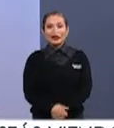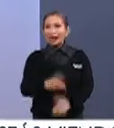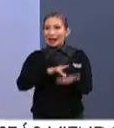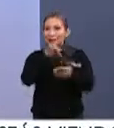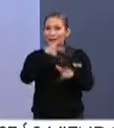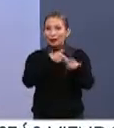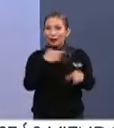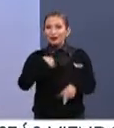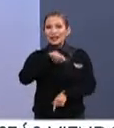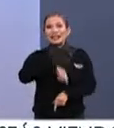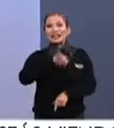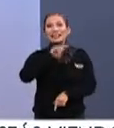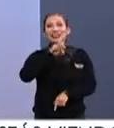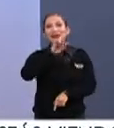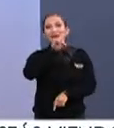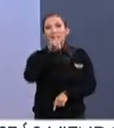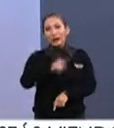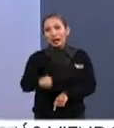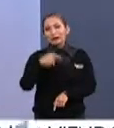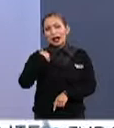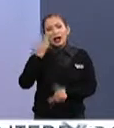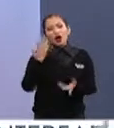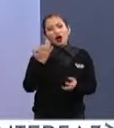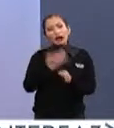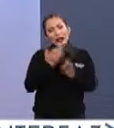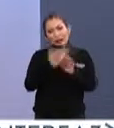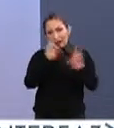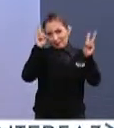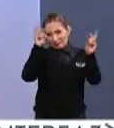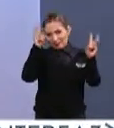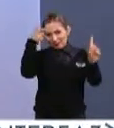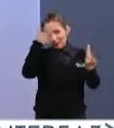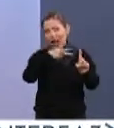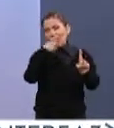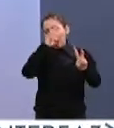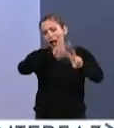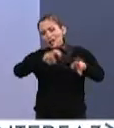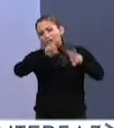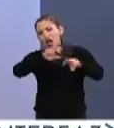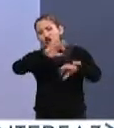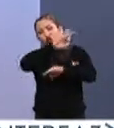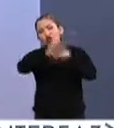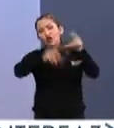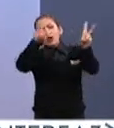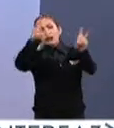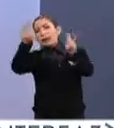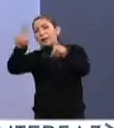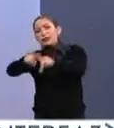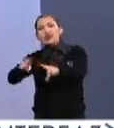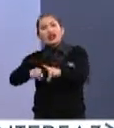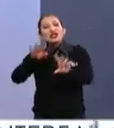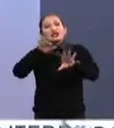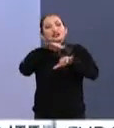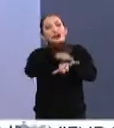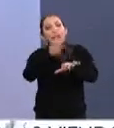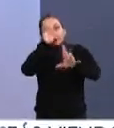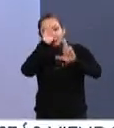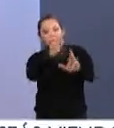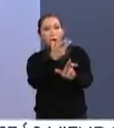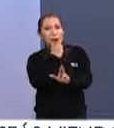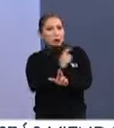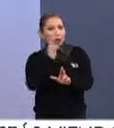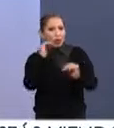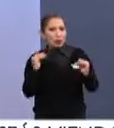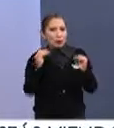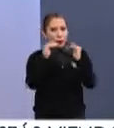Gracias por continuar con nosotros en Interfaz. Estamos en esta sección donde analizamos todos los temas que tienen que ver con la perspectiva de